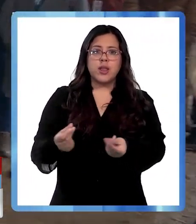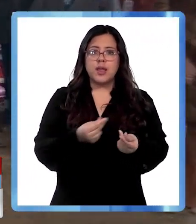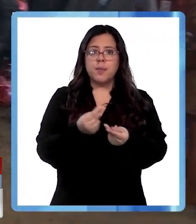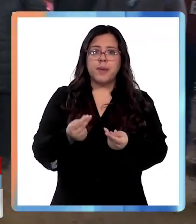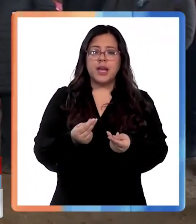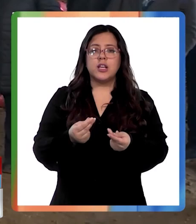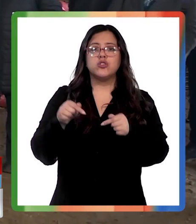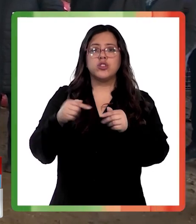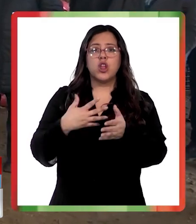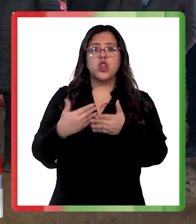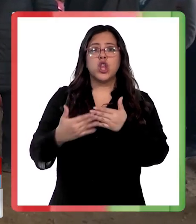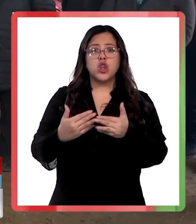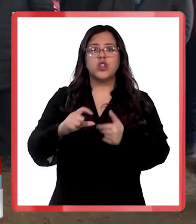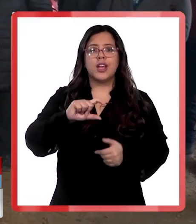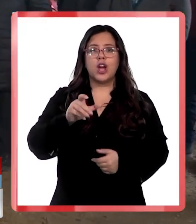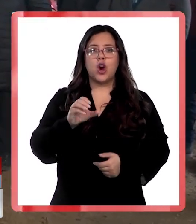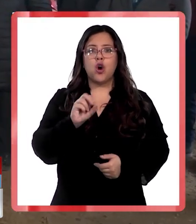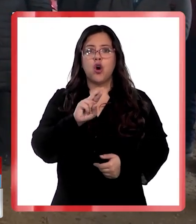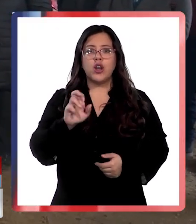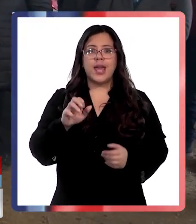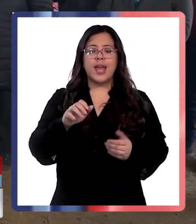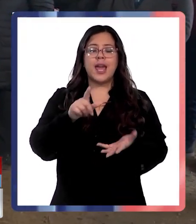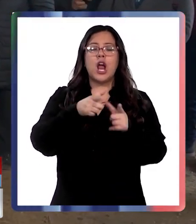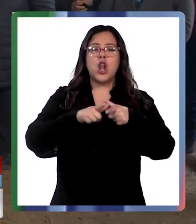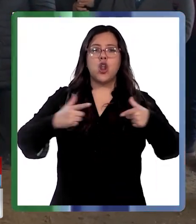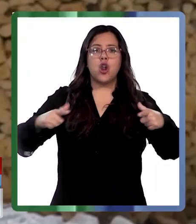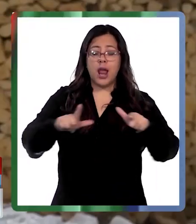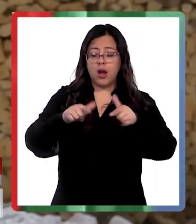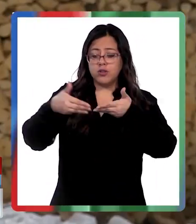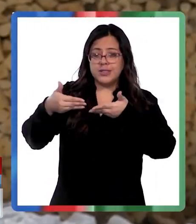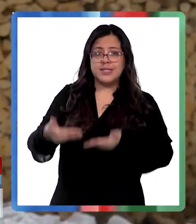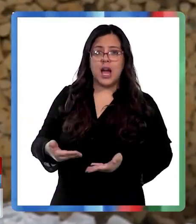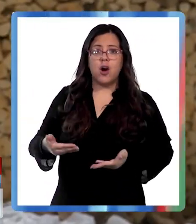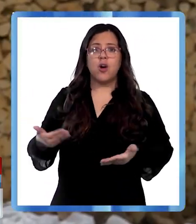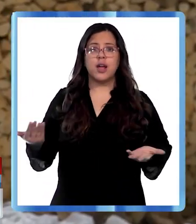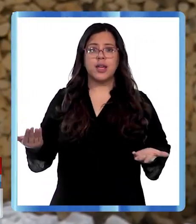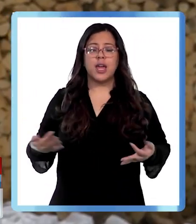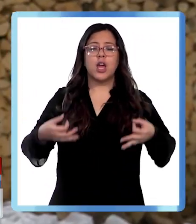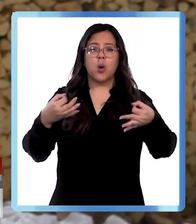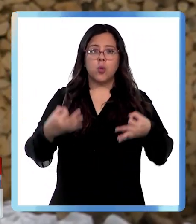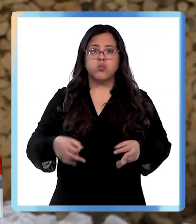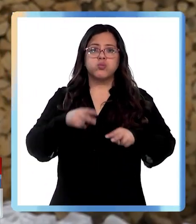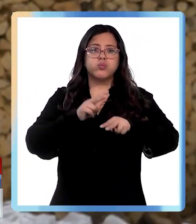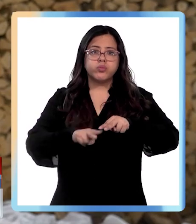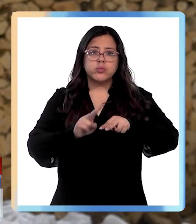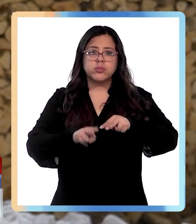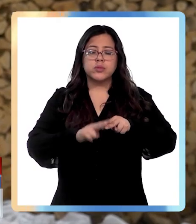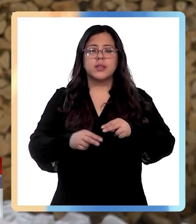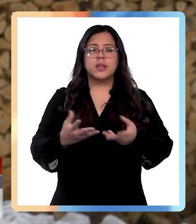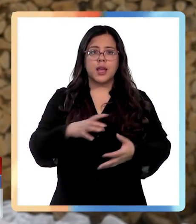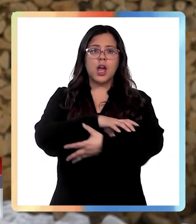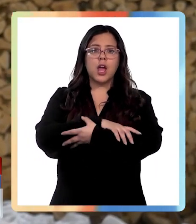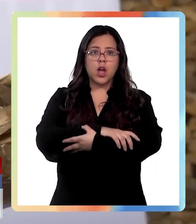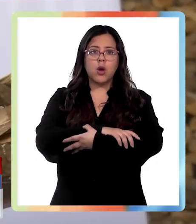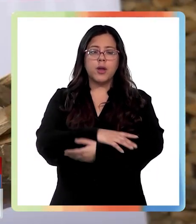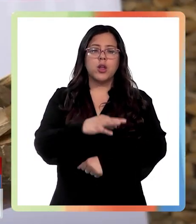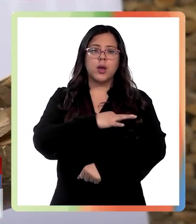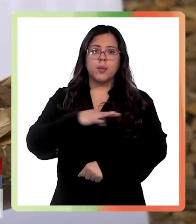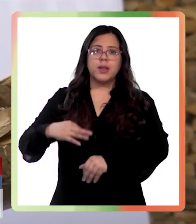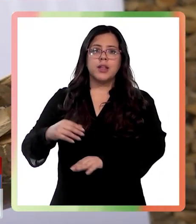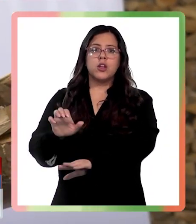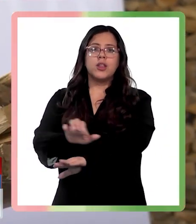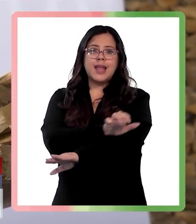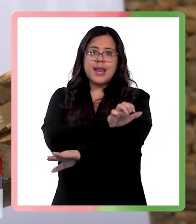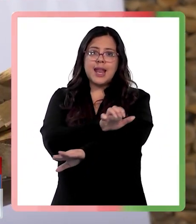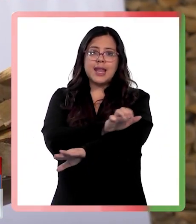millones con recursos provenientes del GORE de los Lagos y que actualmente está ejecutándose a través de un convenio con el